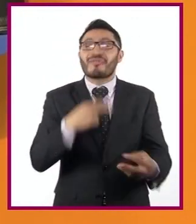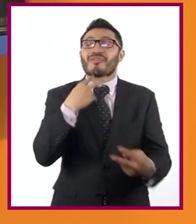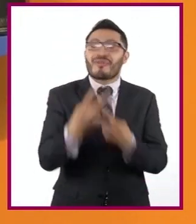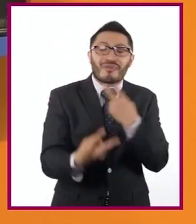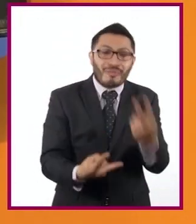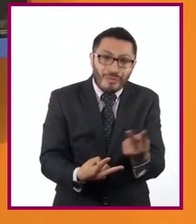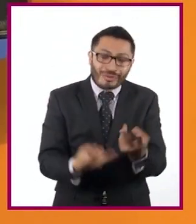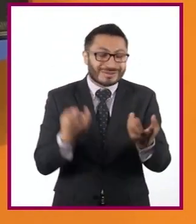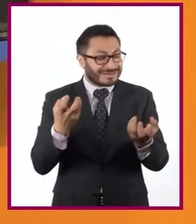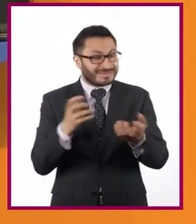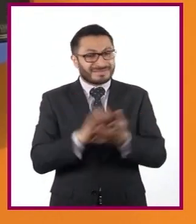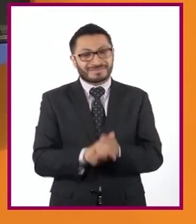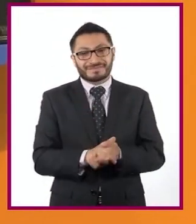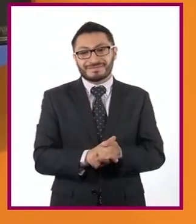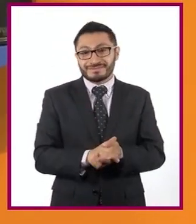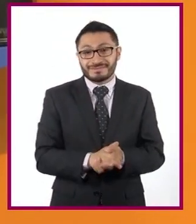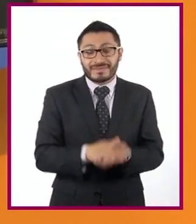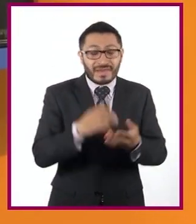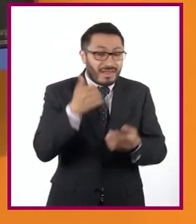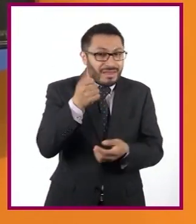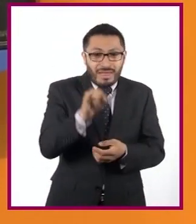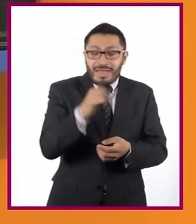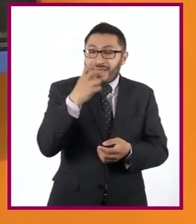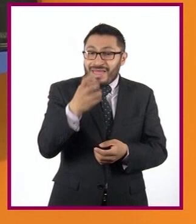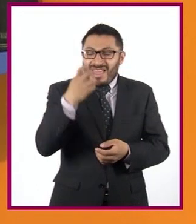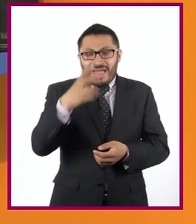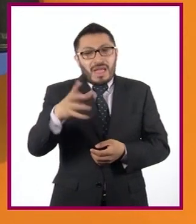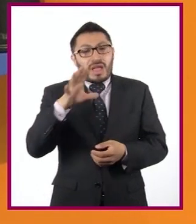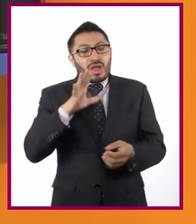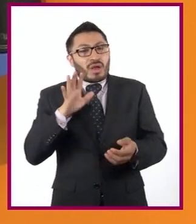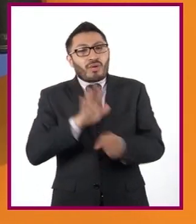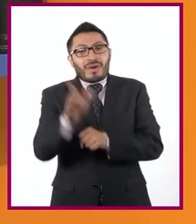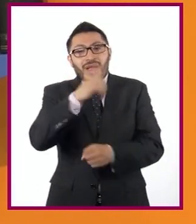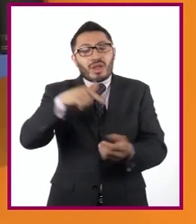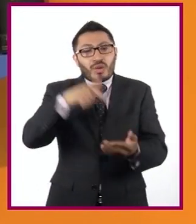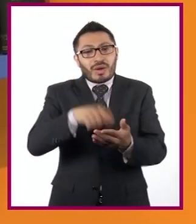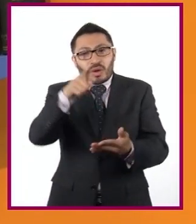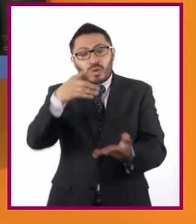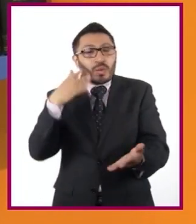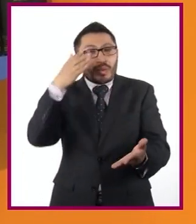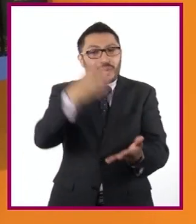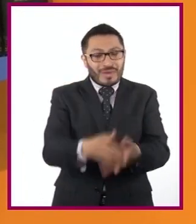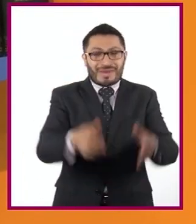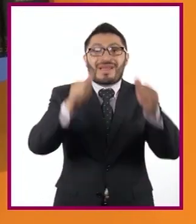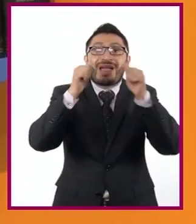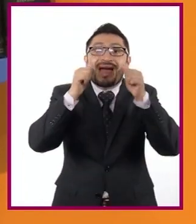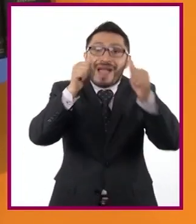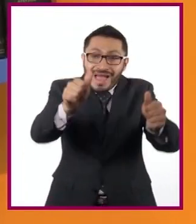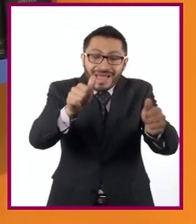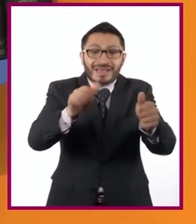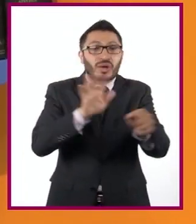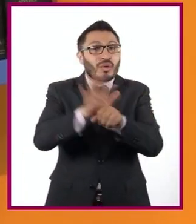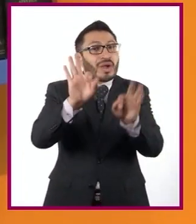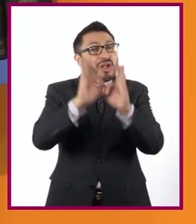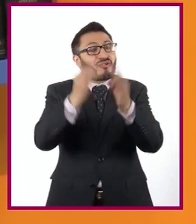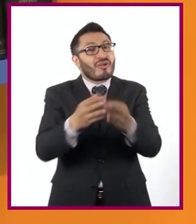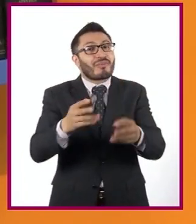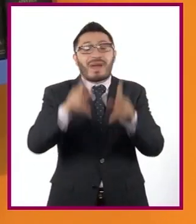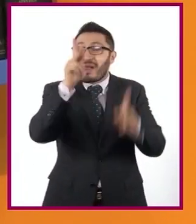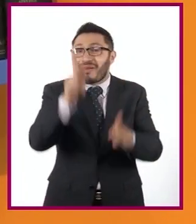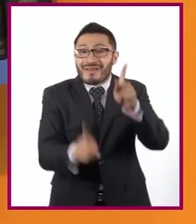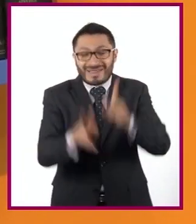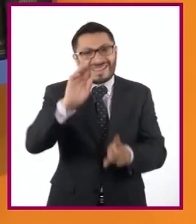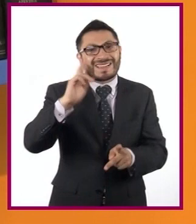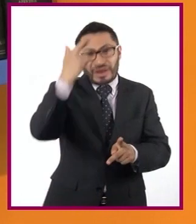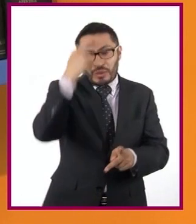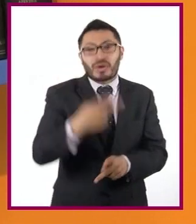entonar y pronunciar las palabras. Así que al lugar que vayan, escuchen atentamente lo que se dice. Recuerden que nuestra voz